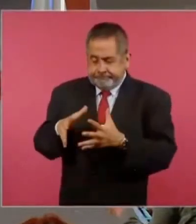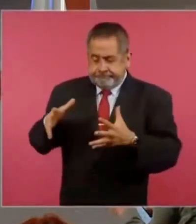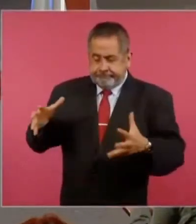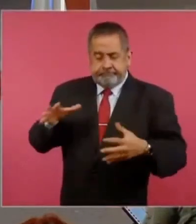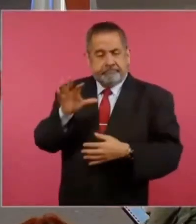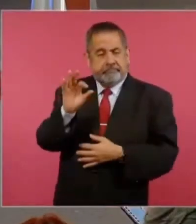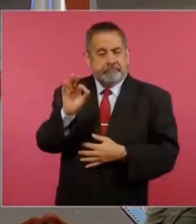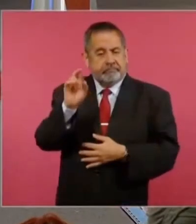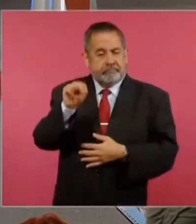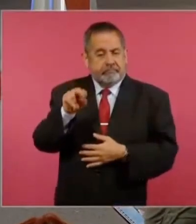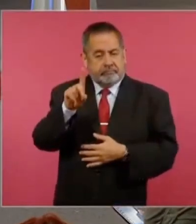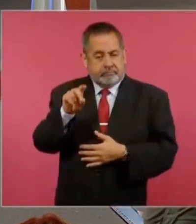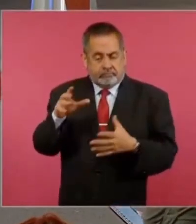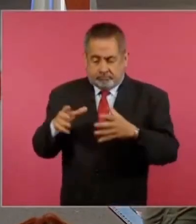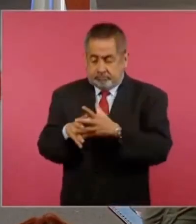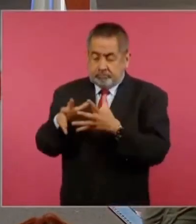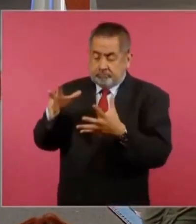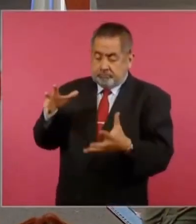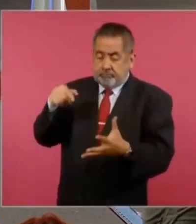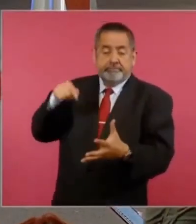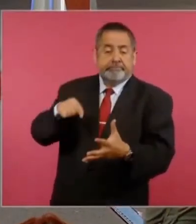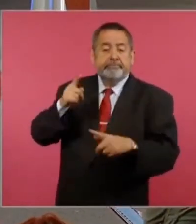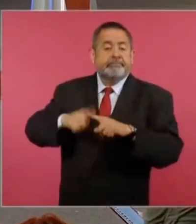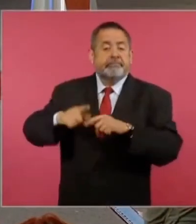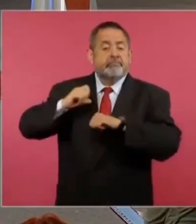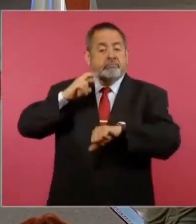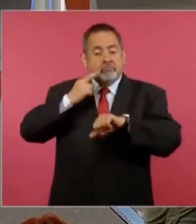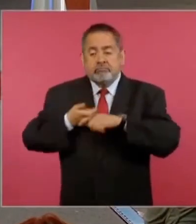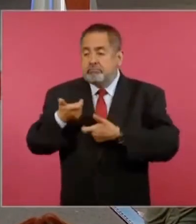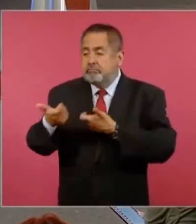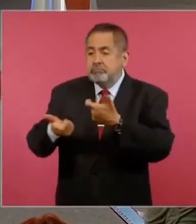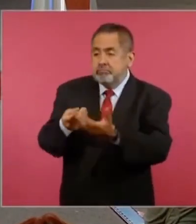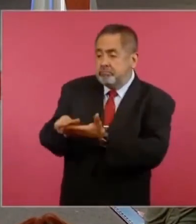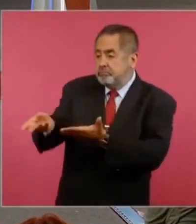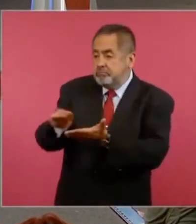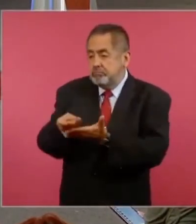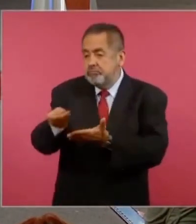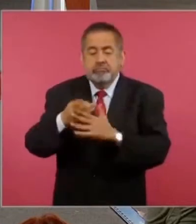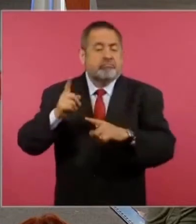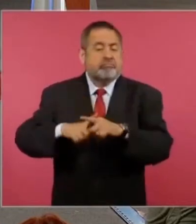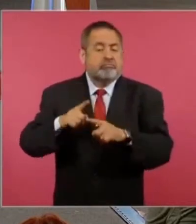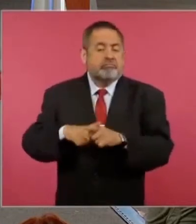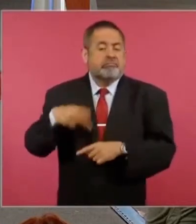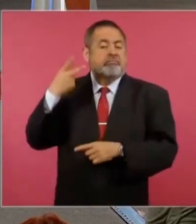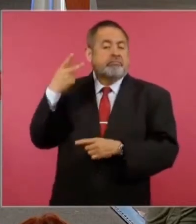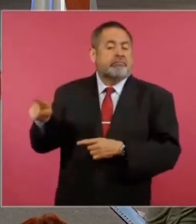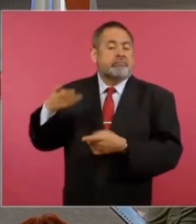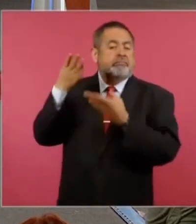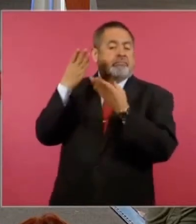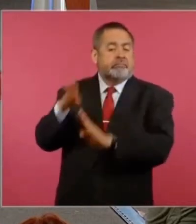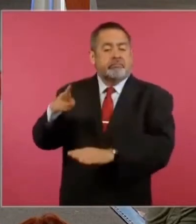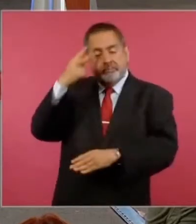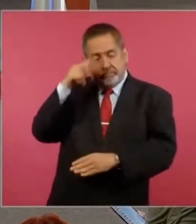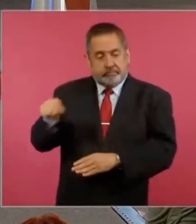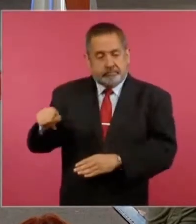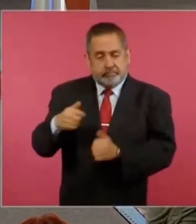que va a manejar el Banco de México, que es una institución autónoma. ¿Y cómo se va a integrar